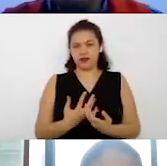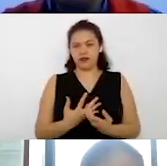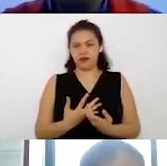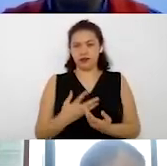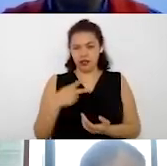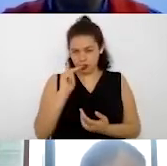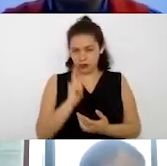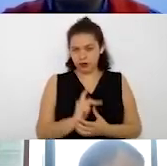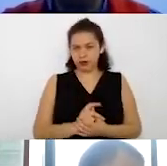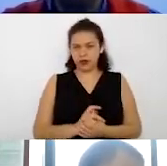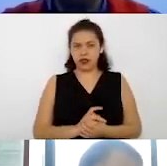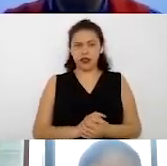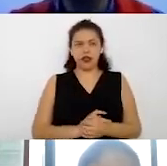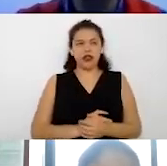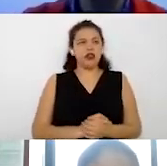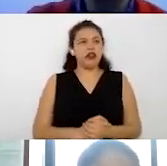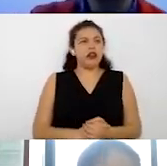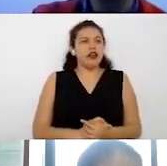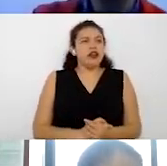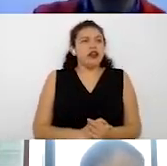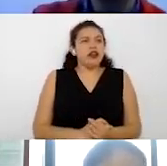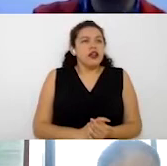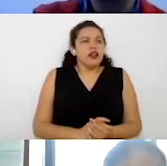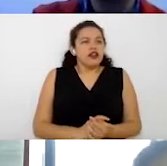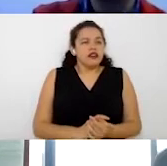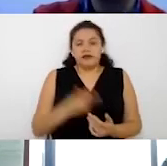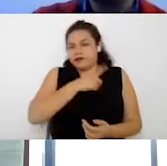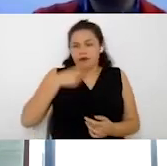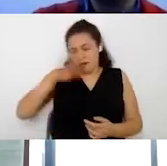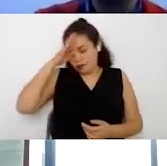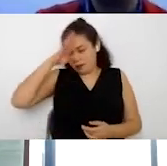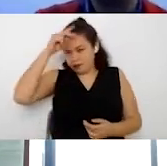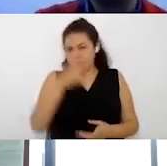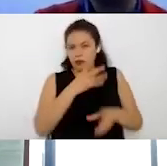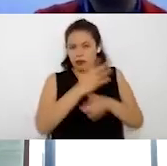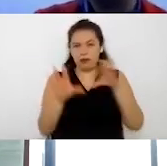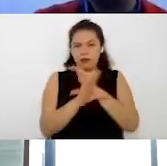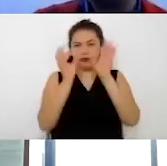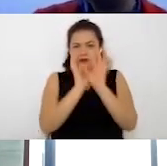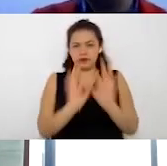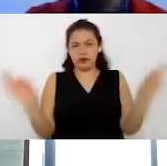pero, sin embargo, hay que considerar 2 puntos muy importantes.